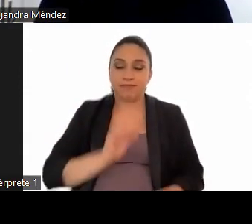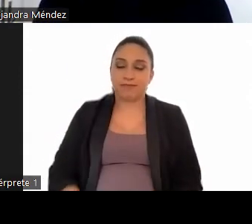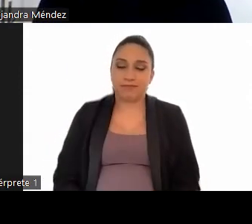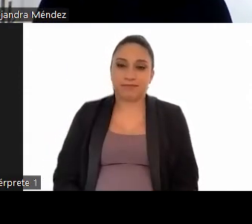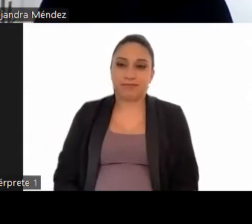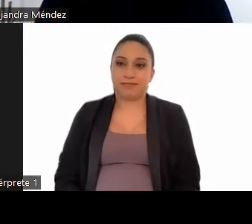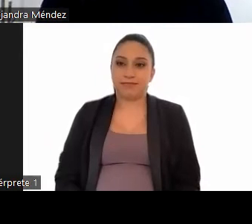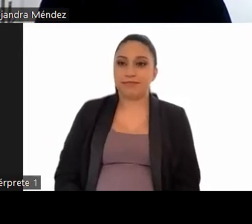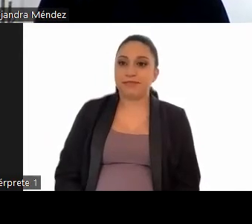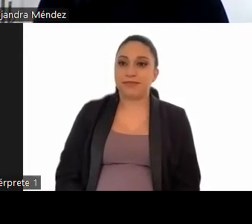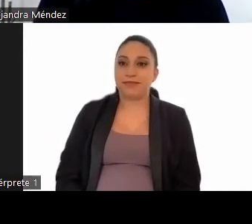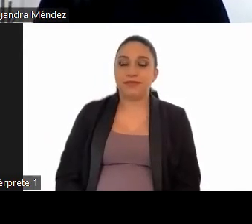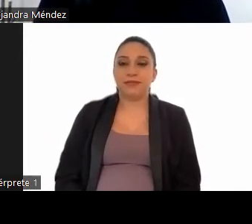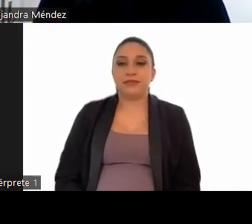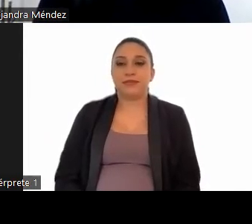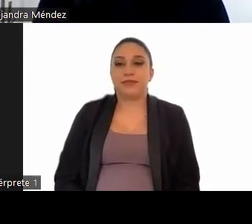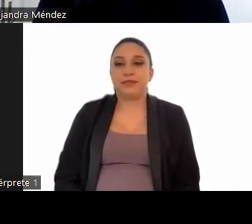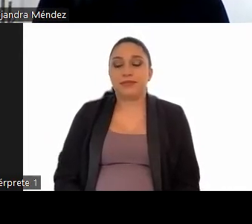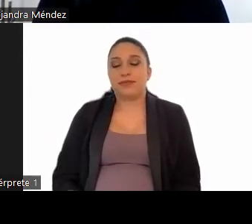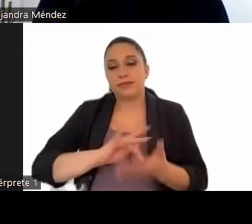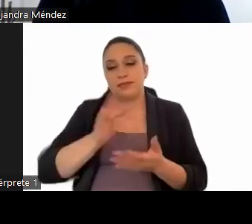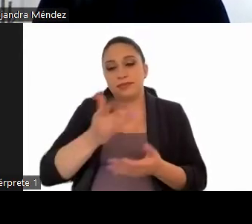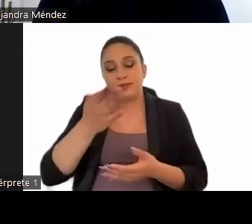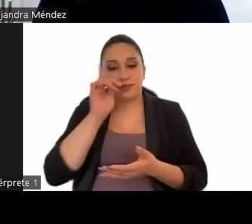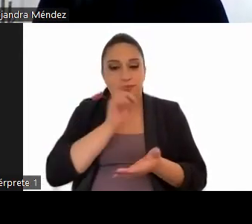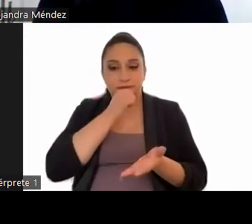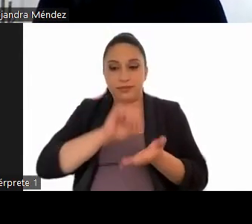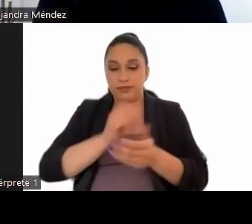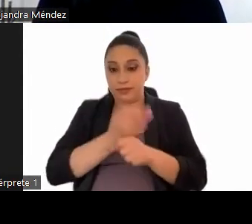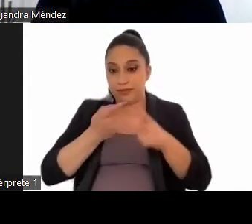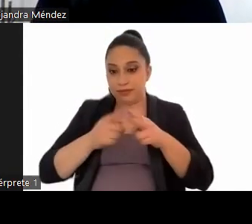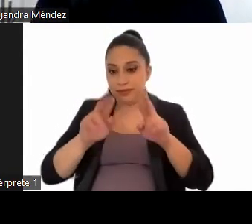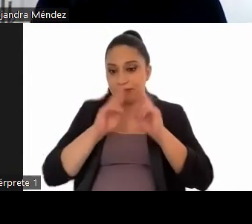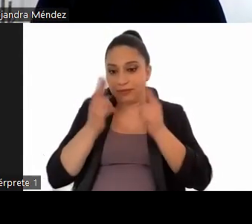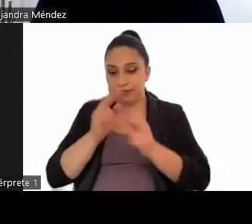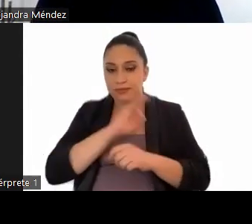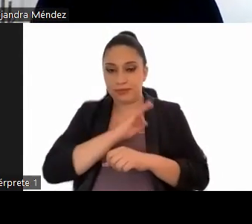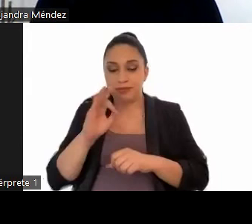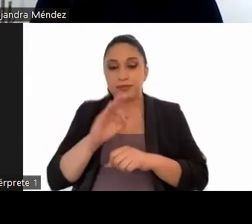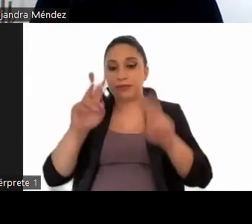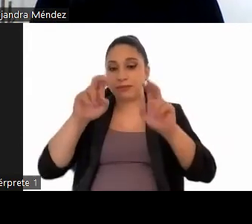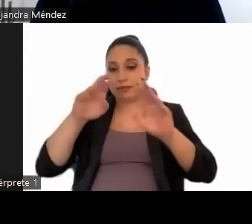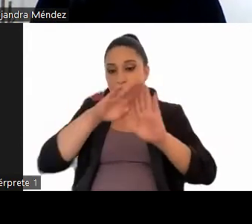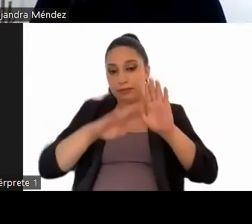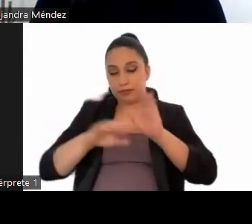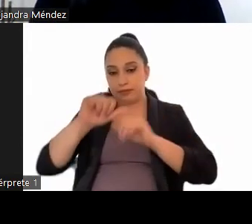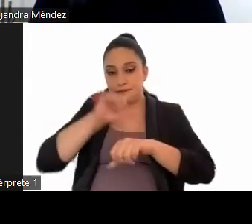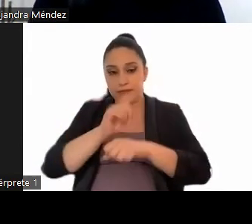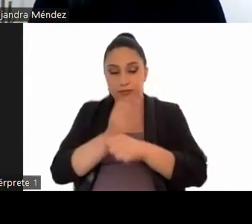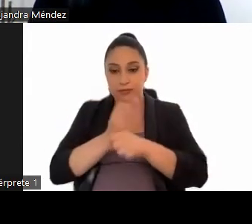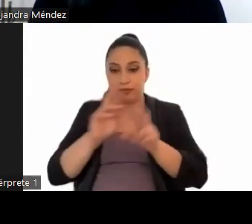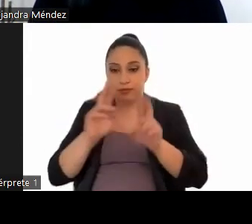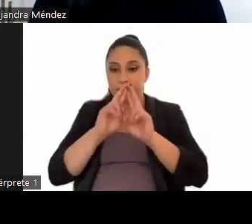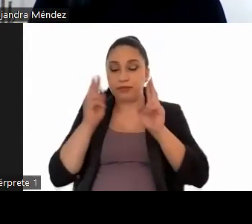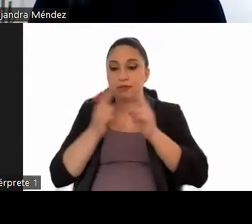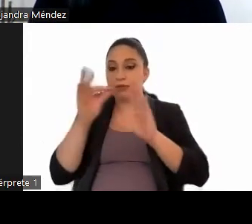Disculpen. Gracias, diputada. Habiendo quórum, se abre la sesión, toda vez que el orden del día de esta sesión ordinaria cuenta con